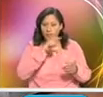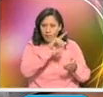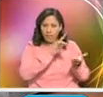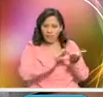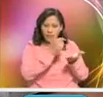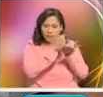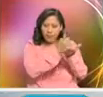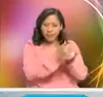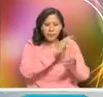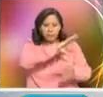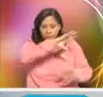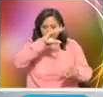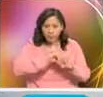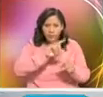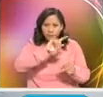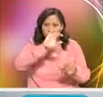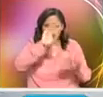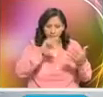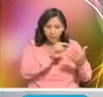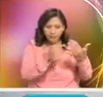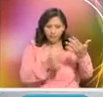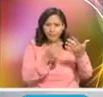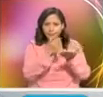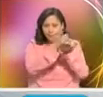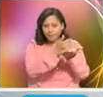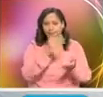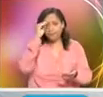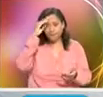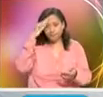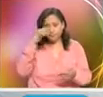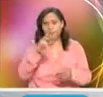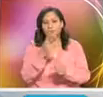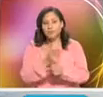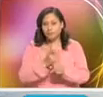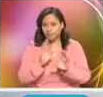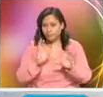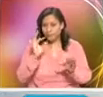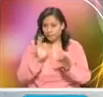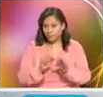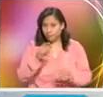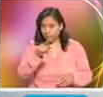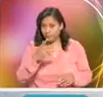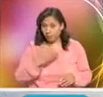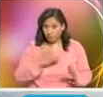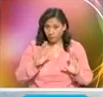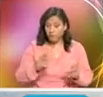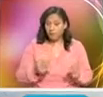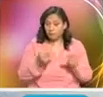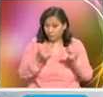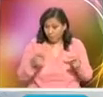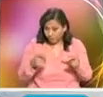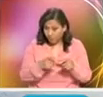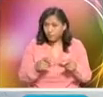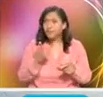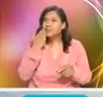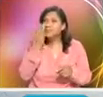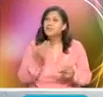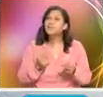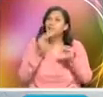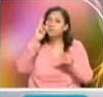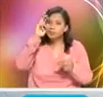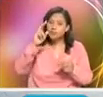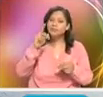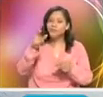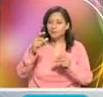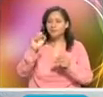es un apoyo integral, como bien lo mencionabas. Así que, señora, ya está la invitación. Si usted ya cuenta con un micronegocio, quiere emprender uno, bueno,